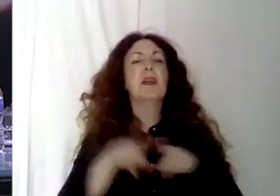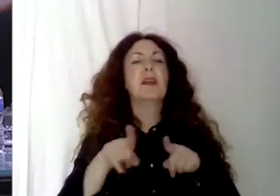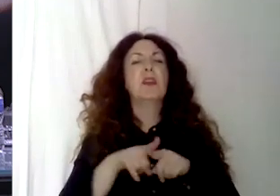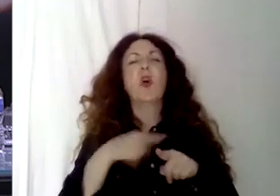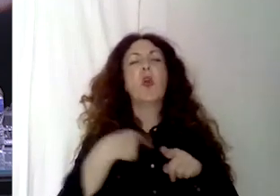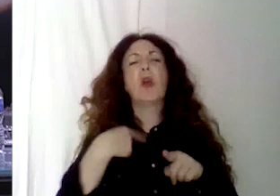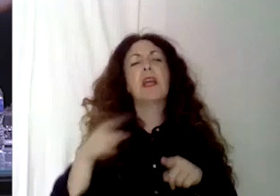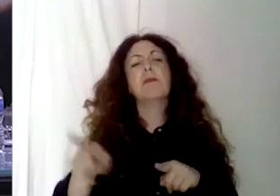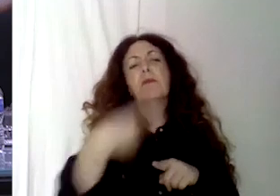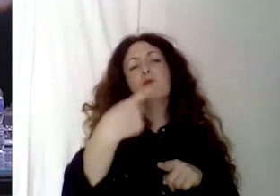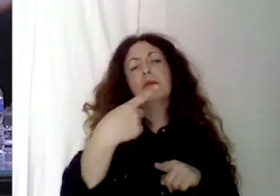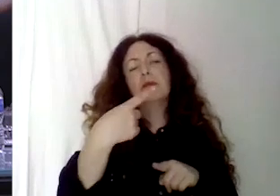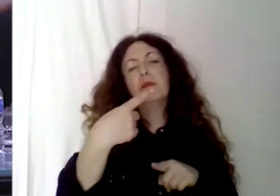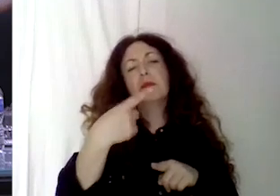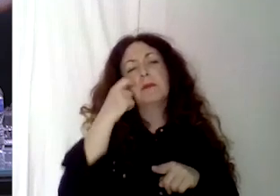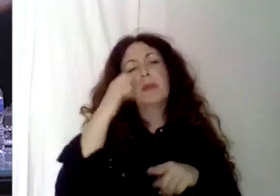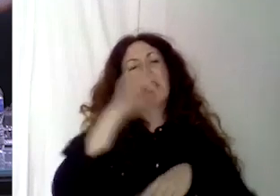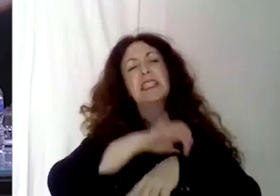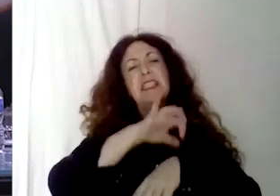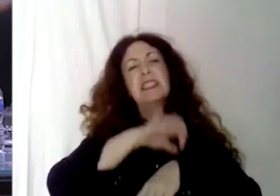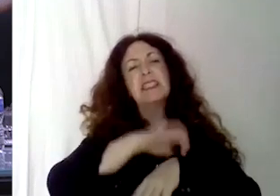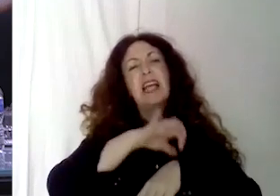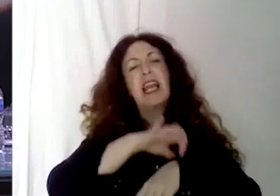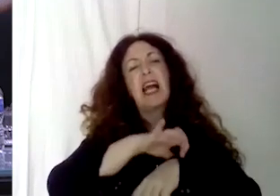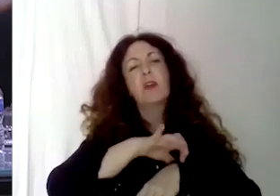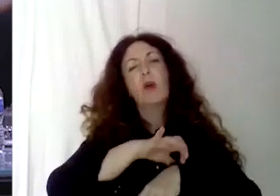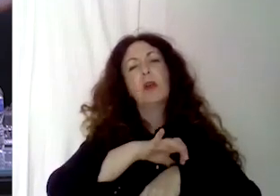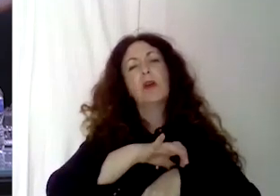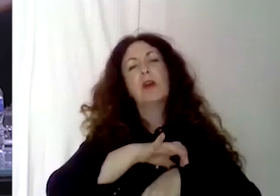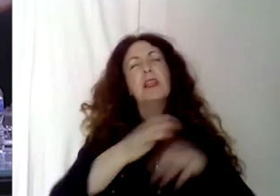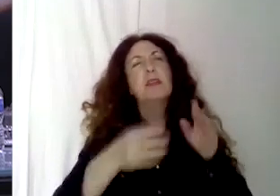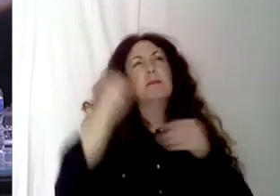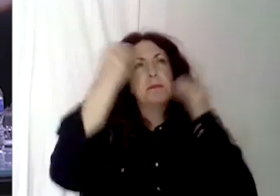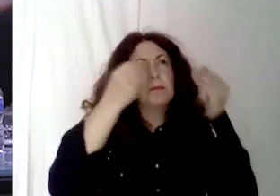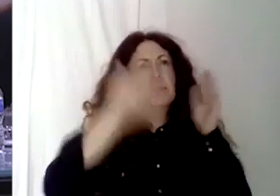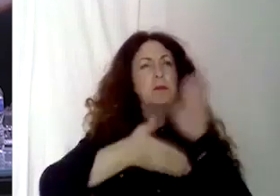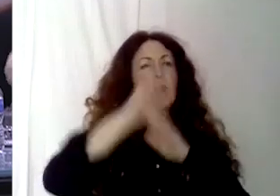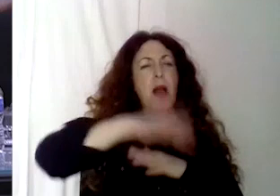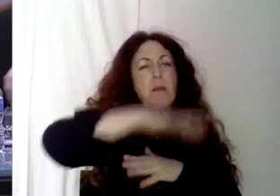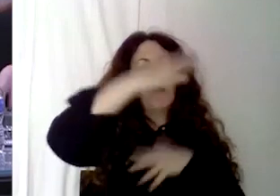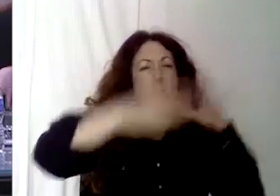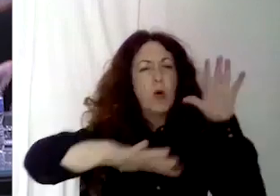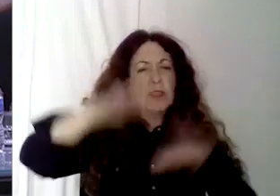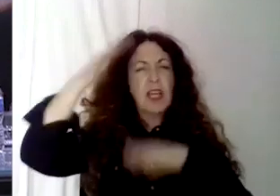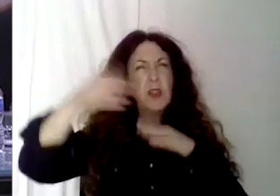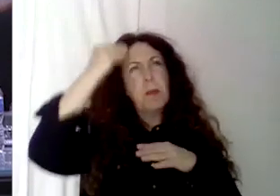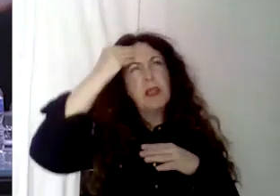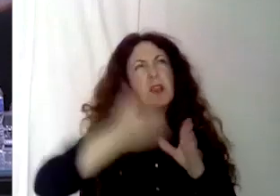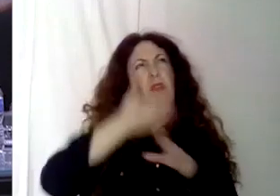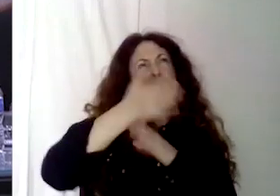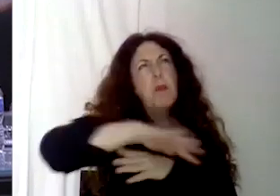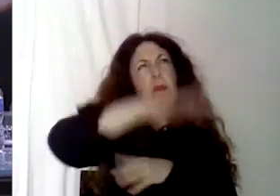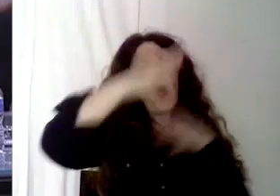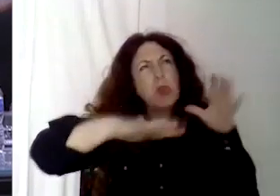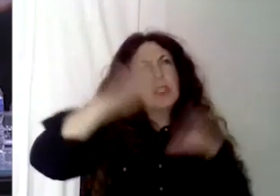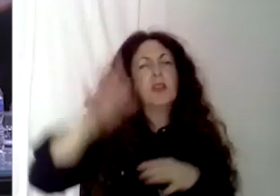señor perplejo y que ahí se pase la vida en la montaña, pensando por qué ha tenido que subir. ¿Cuál es el